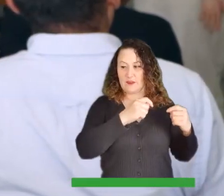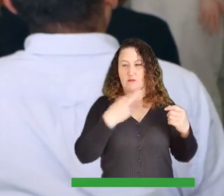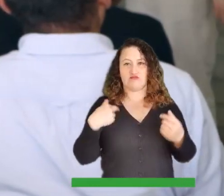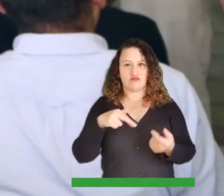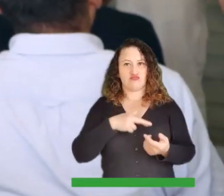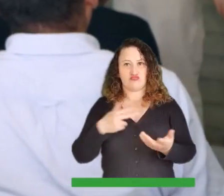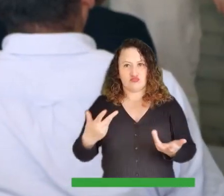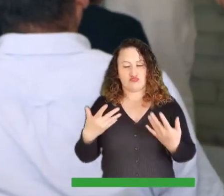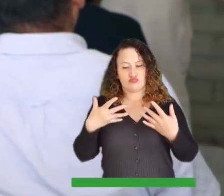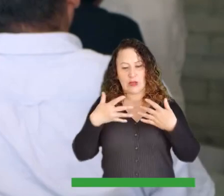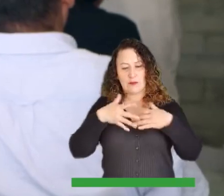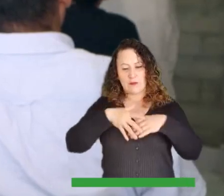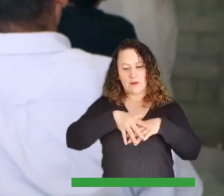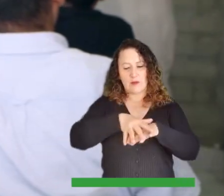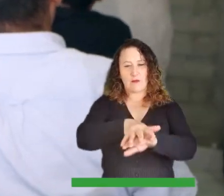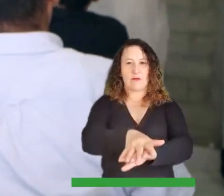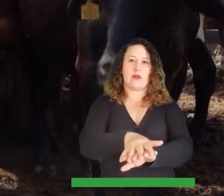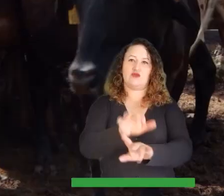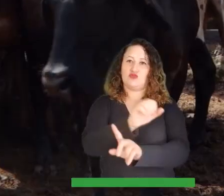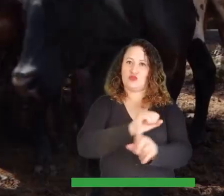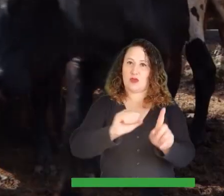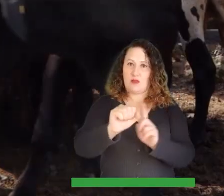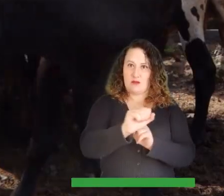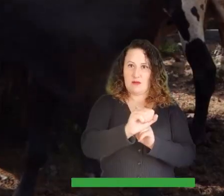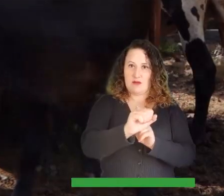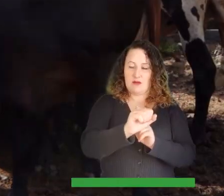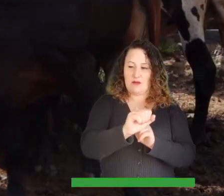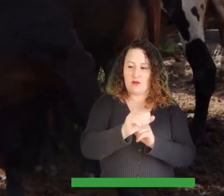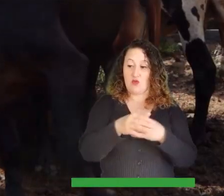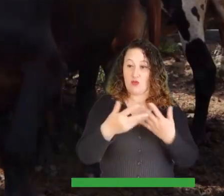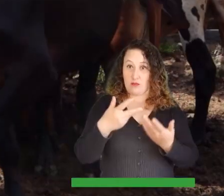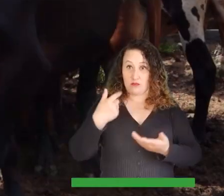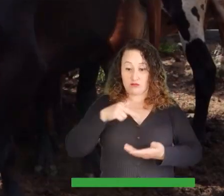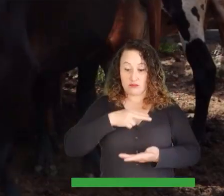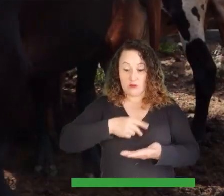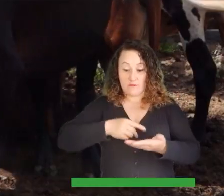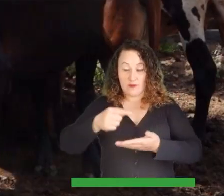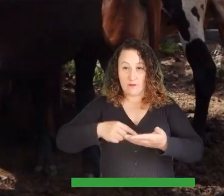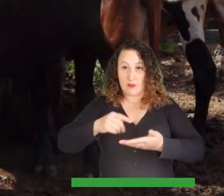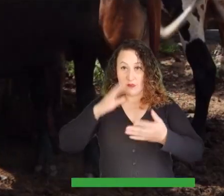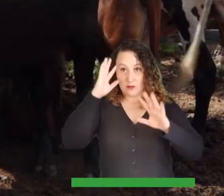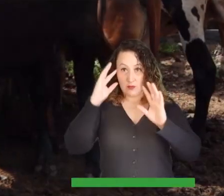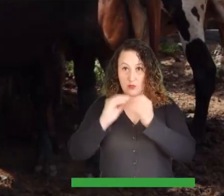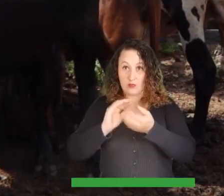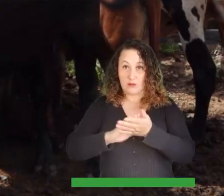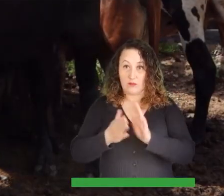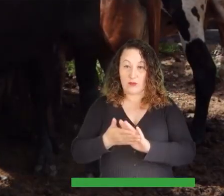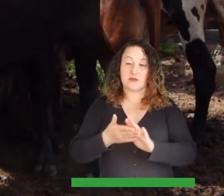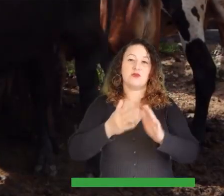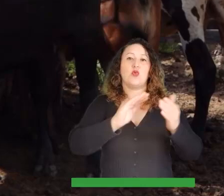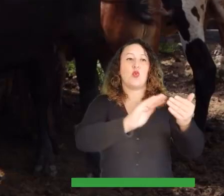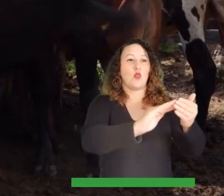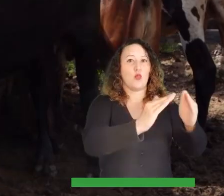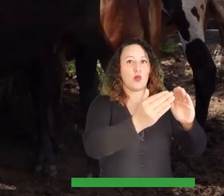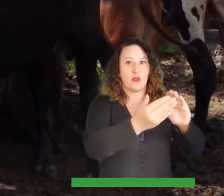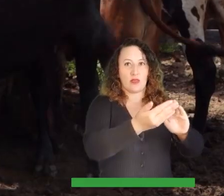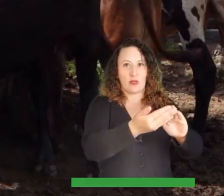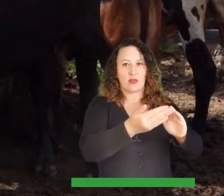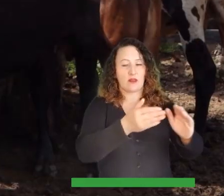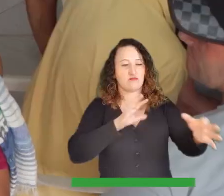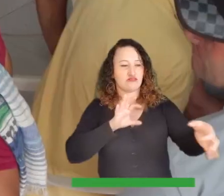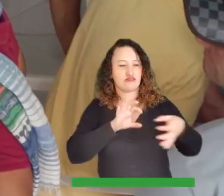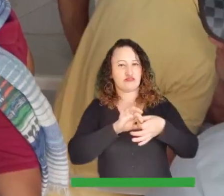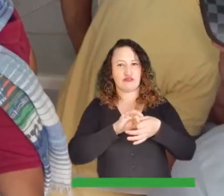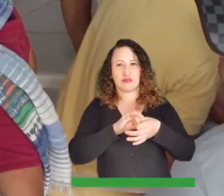estamos tejiendo unos tejidos sociales como firmantes en conjunto con la comunidad. Para mí ya eso es construcción de